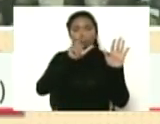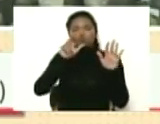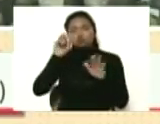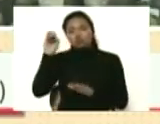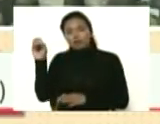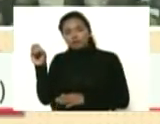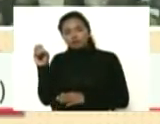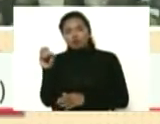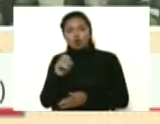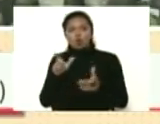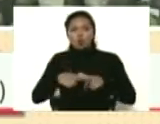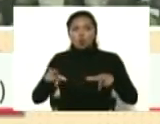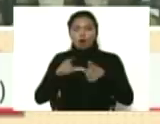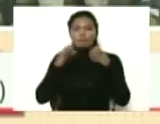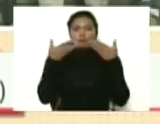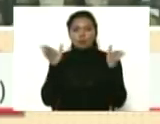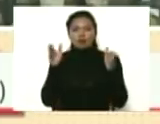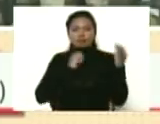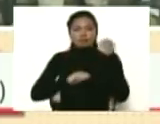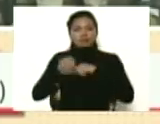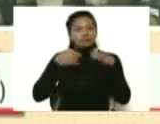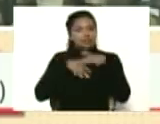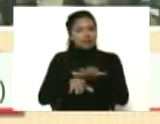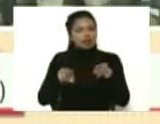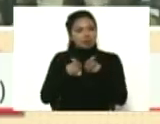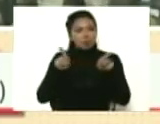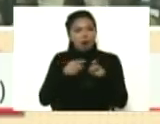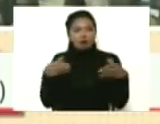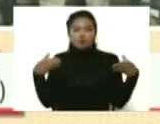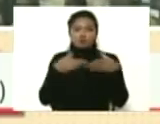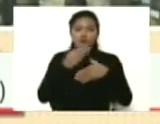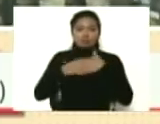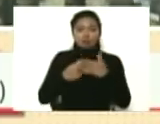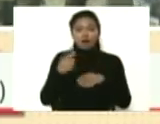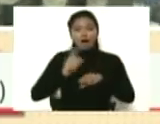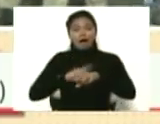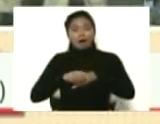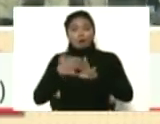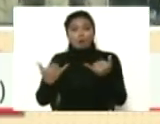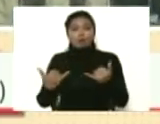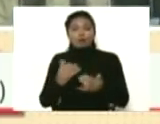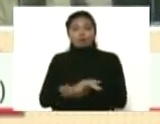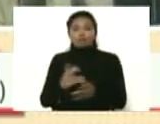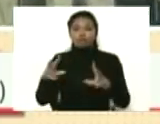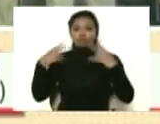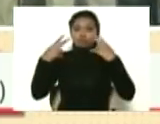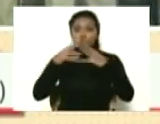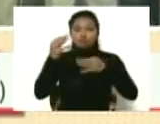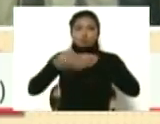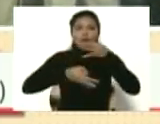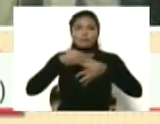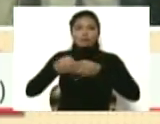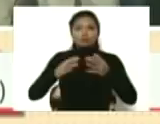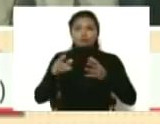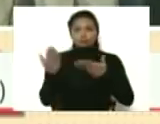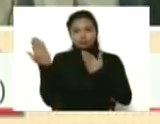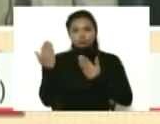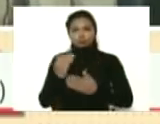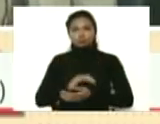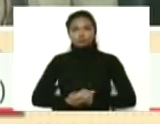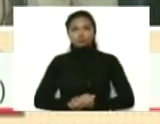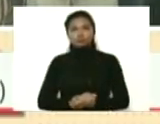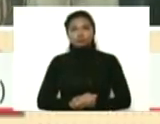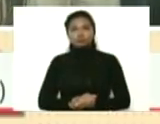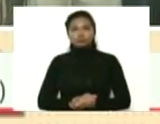63.890 unidades populares de defensa integral que están reunidas a esta hora escuchando sus explicaciones. Adelante.